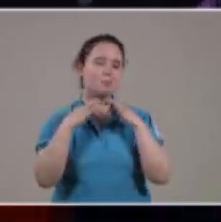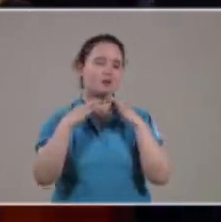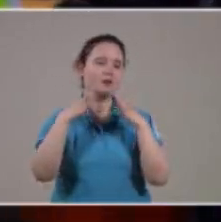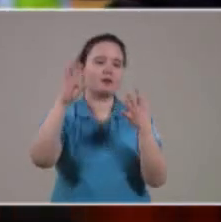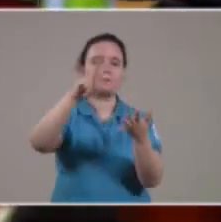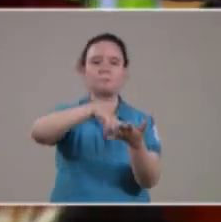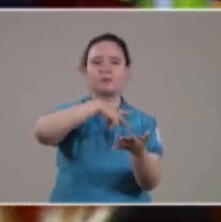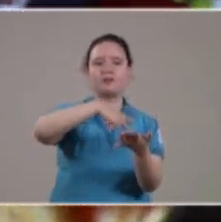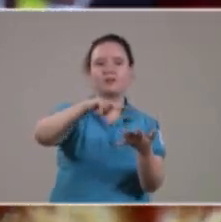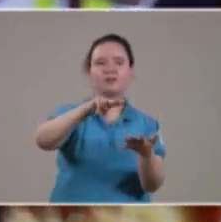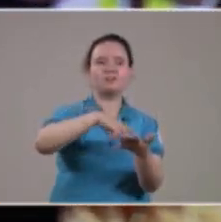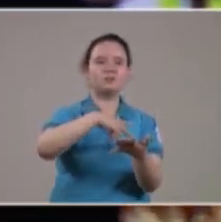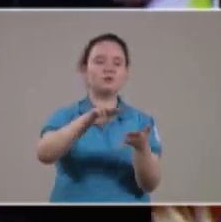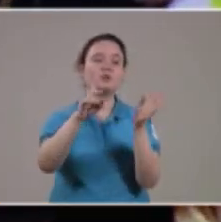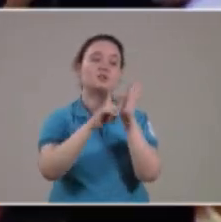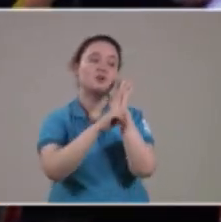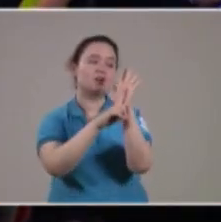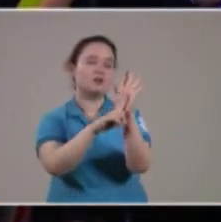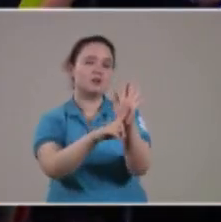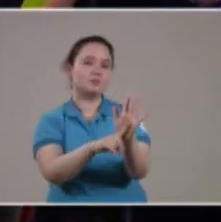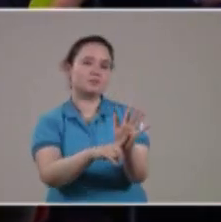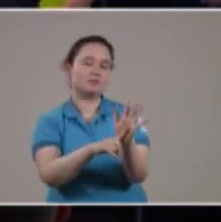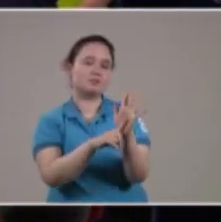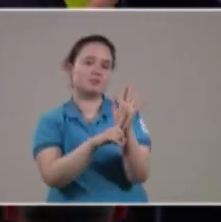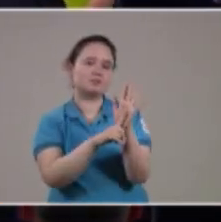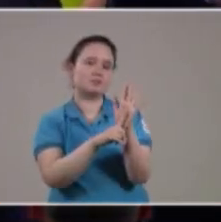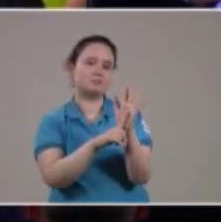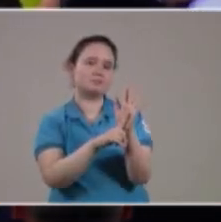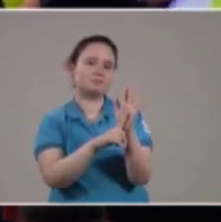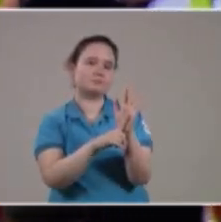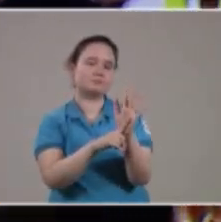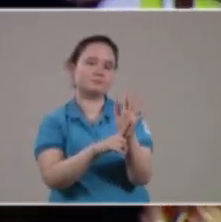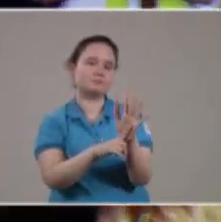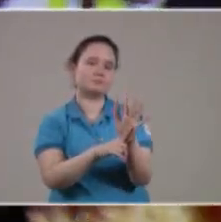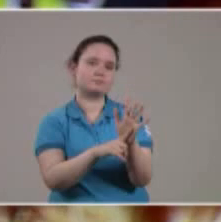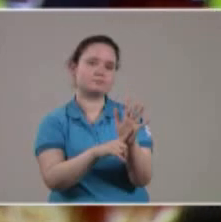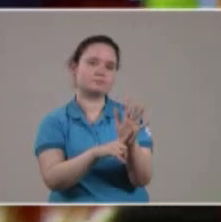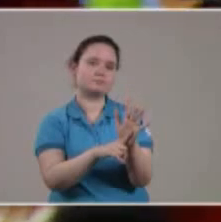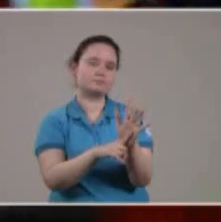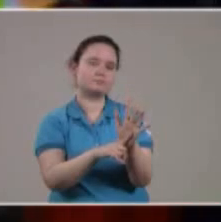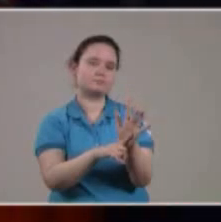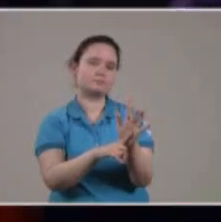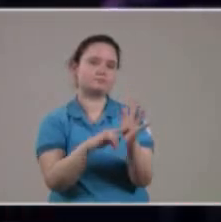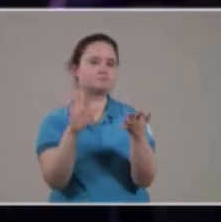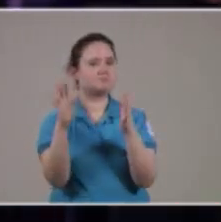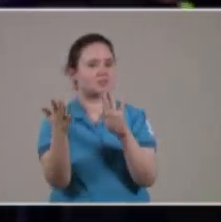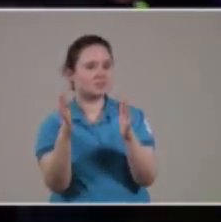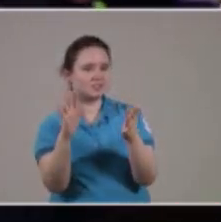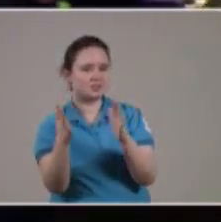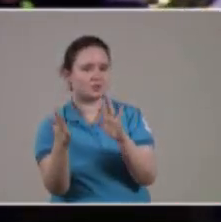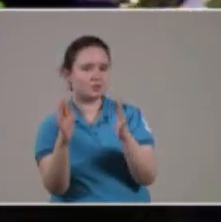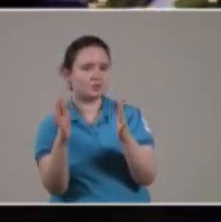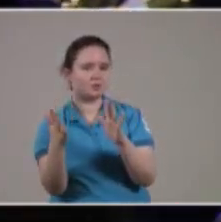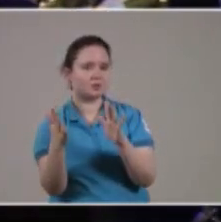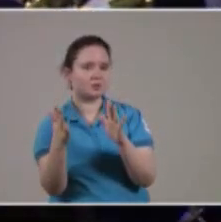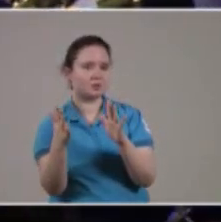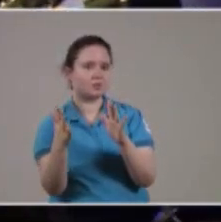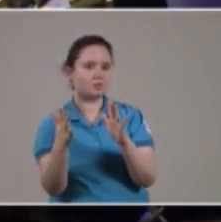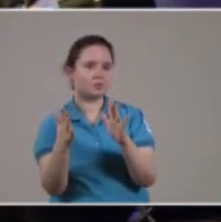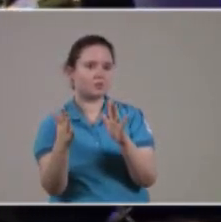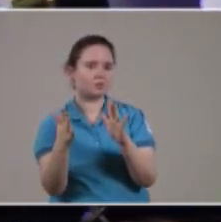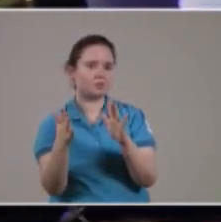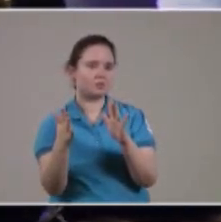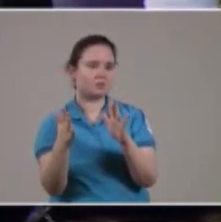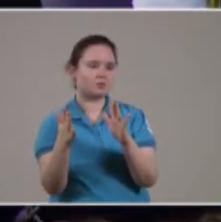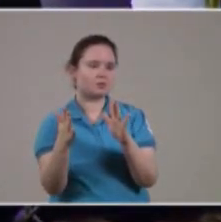bailando, dando la apariencia, perdón, pero dando la apariencia en un momento de que era, que estuviera imitando